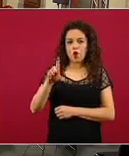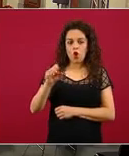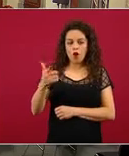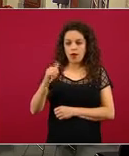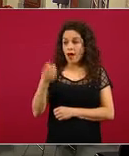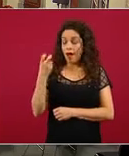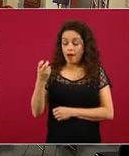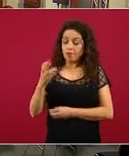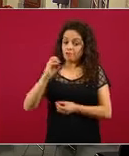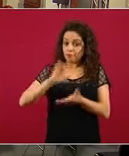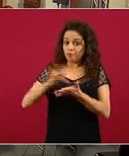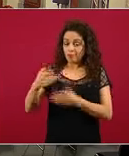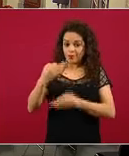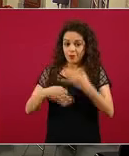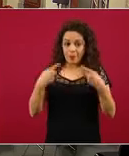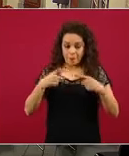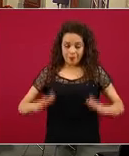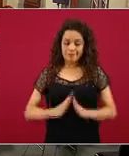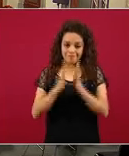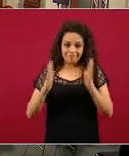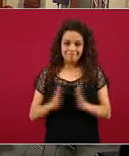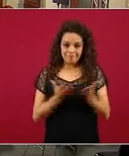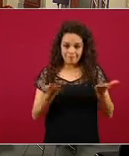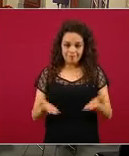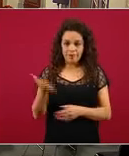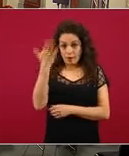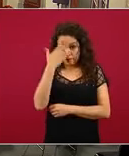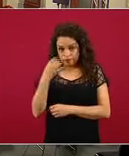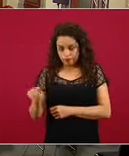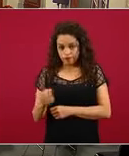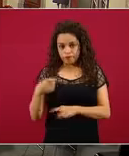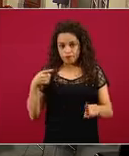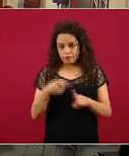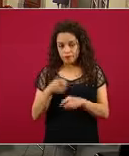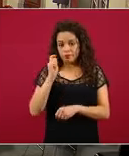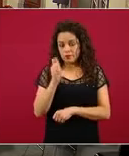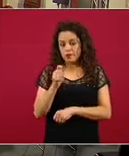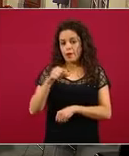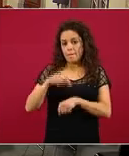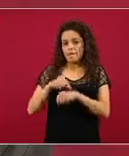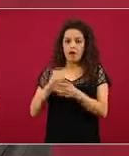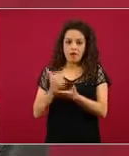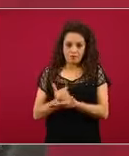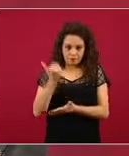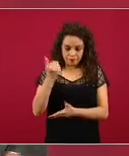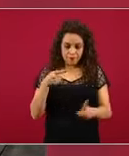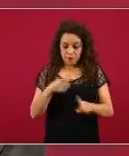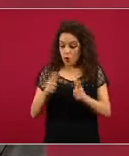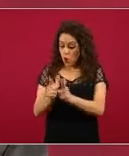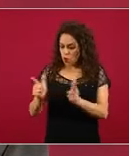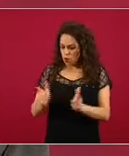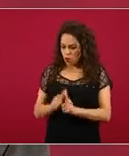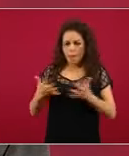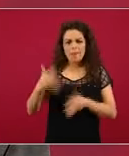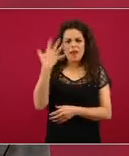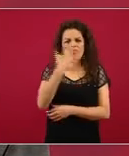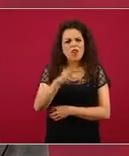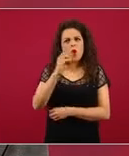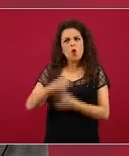cierto, a todos los participantes, especialistas en medicina crítica y anestesiología, que integraron este grupo, son 10 o 12